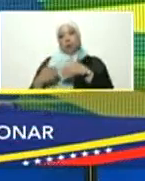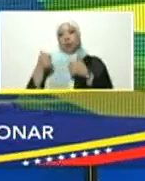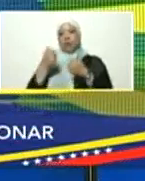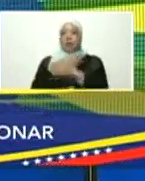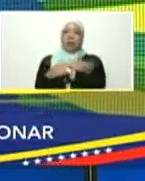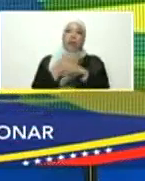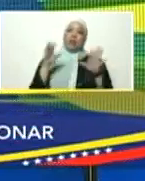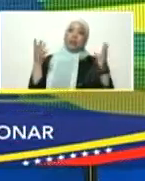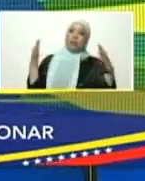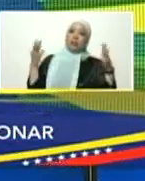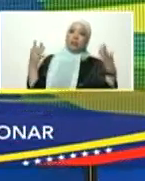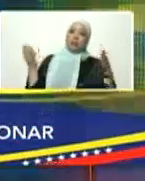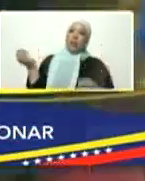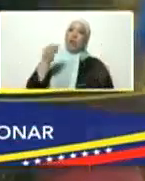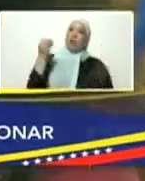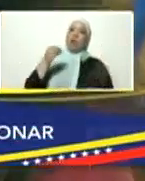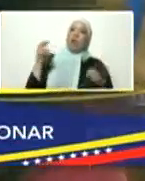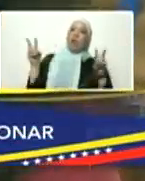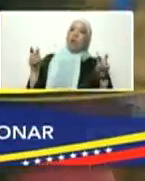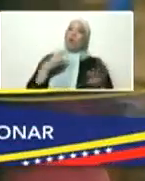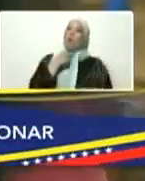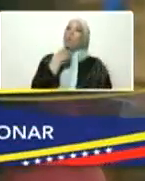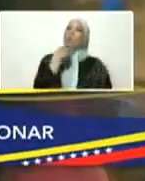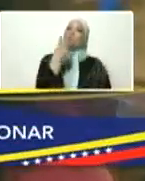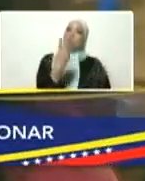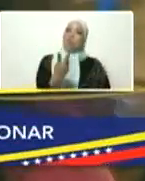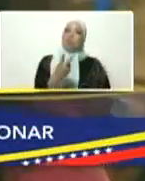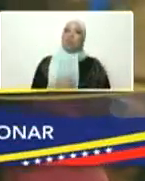Nuevas voces se van sumando.